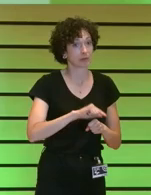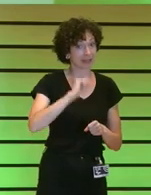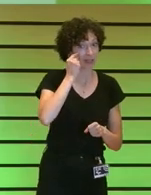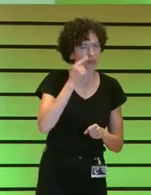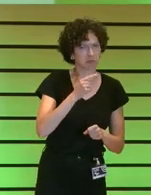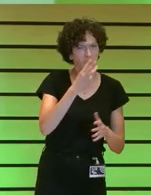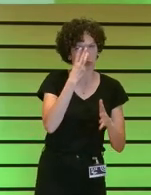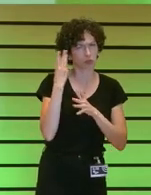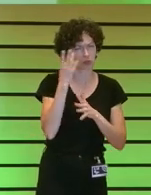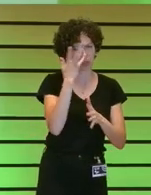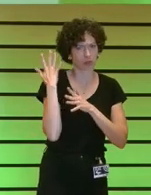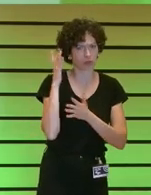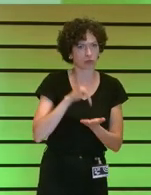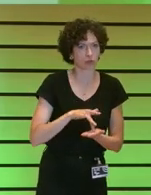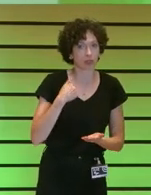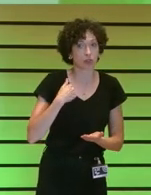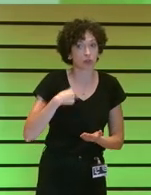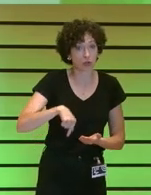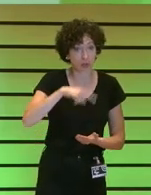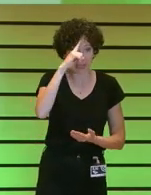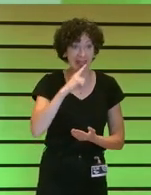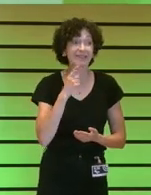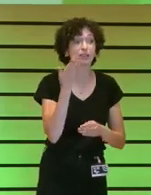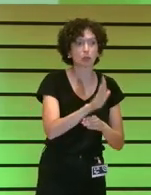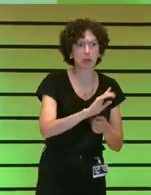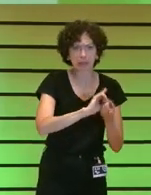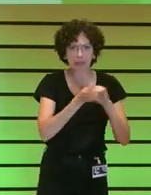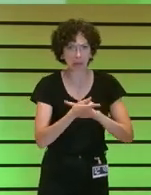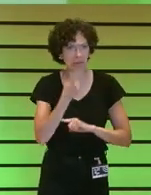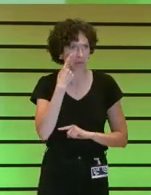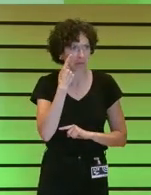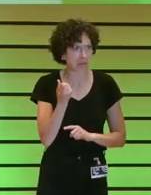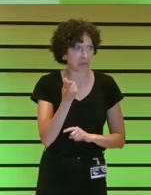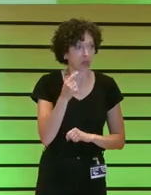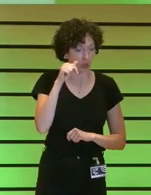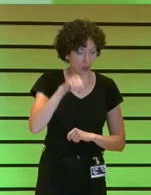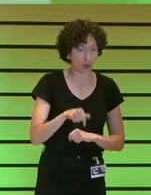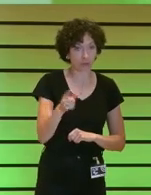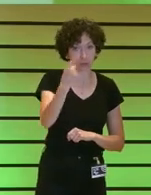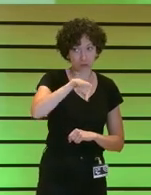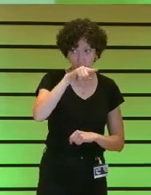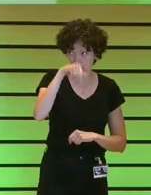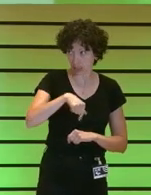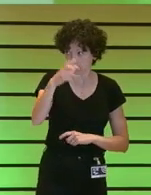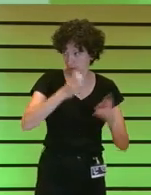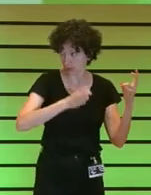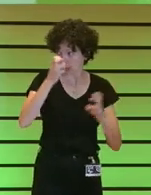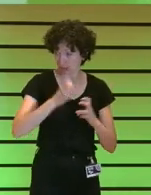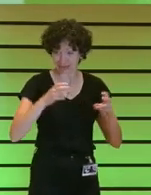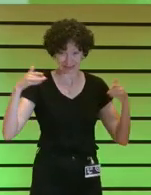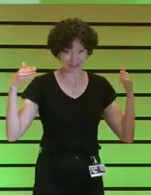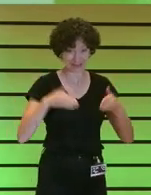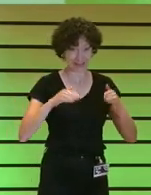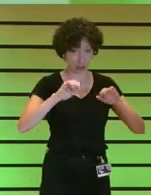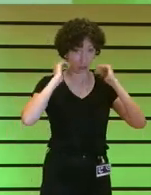y yo he visto un cambio por lo menos en las actitudes que vosotros estéis aquí hoy dedicando este congreso a cuestiones